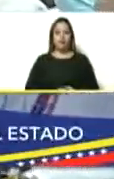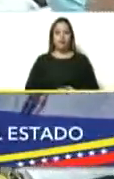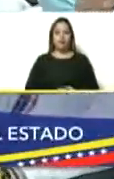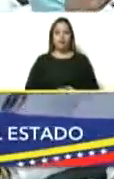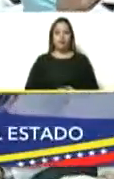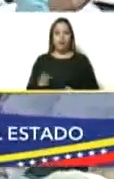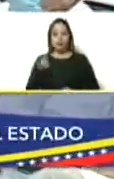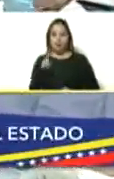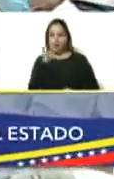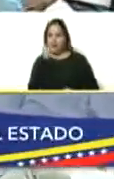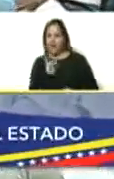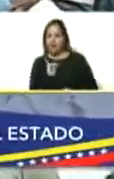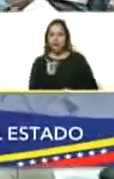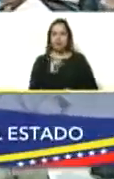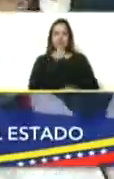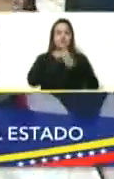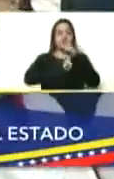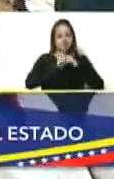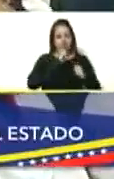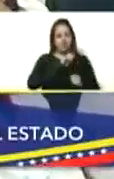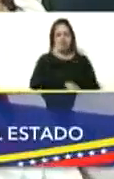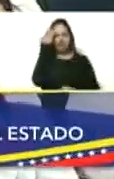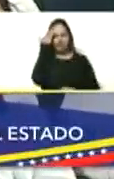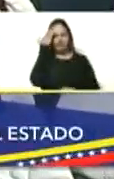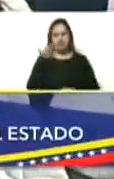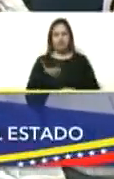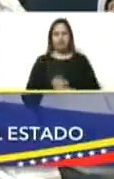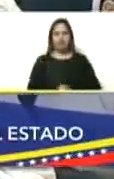Venezuela fue puesta a prueba